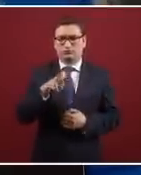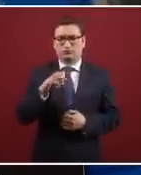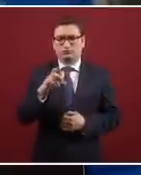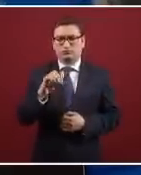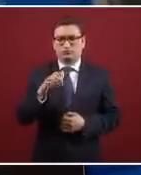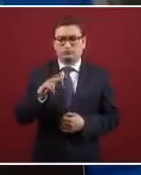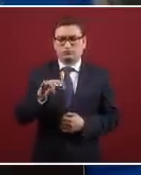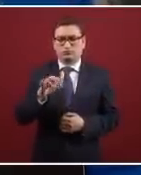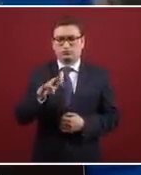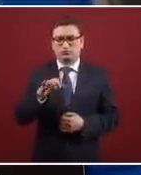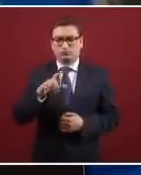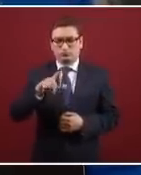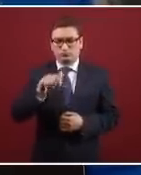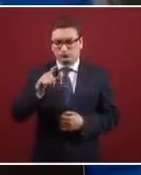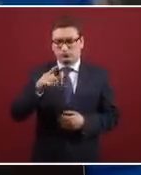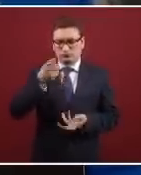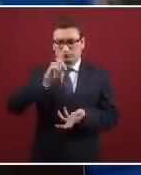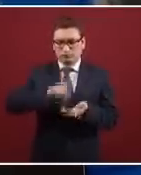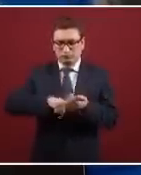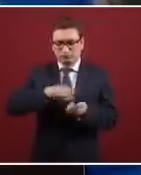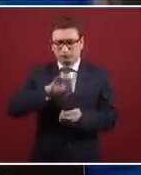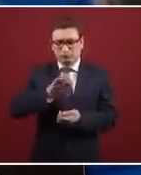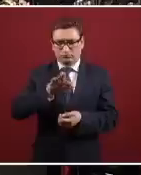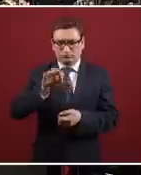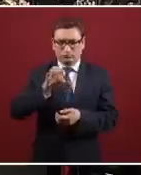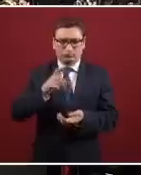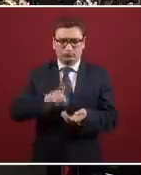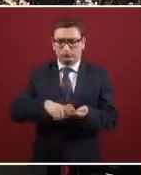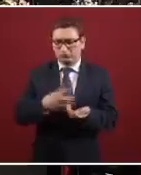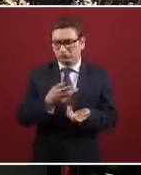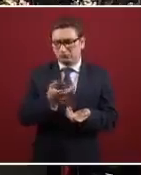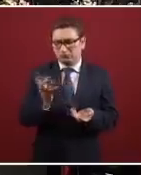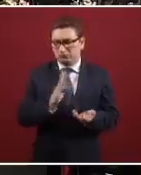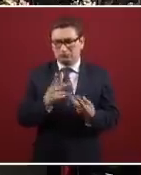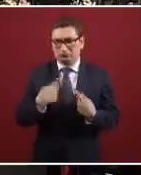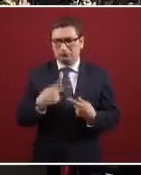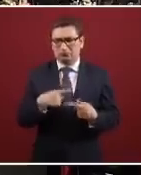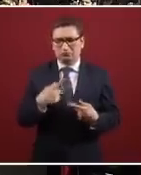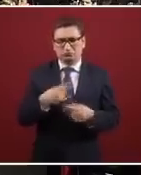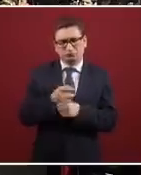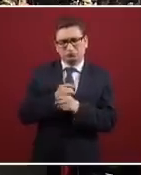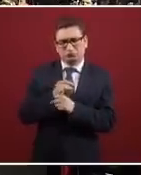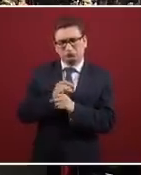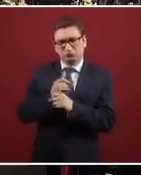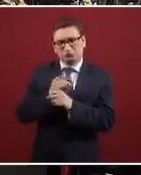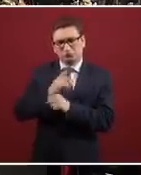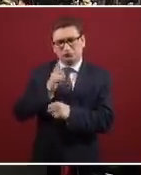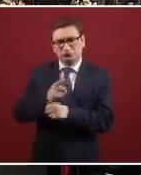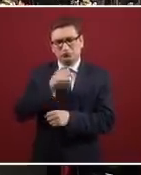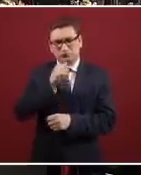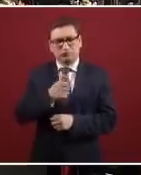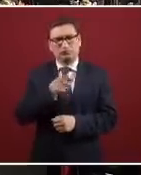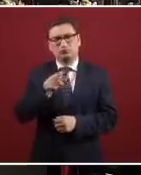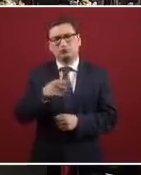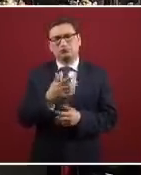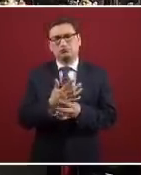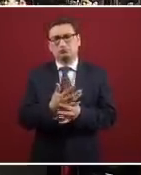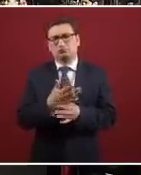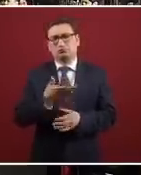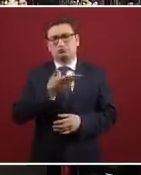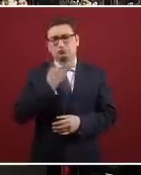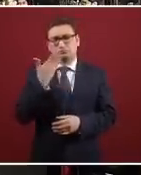Gustavo Varela Ruiz, que es el auditor interno. Ninguno de estos personajes ha sido investigado y usted ha hablado mucho